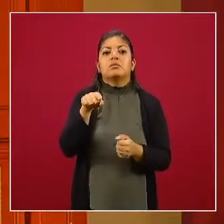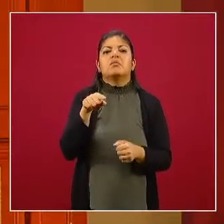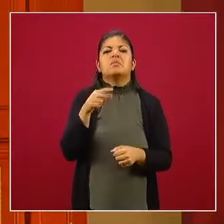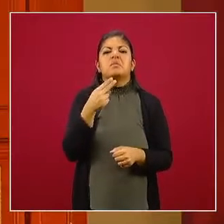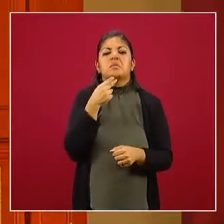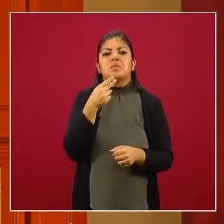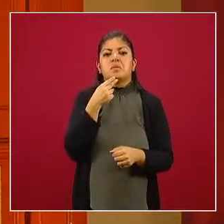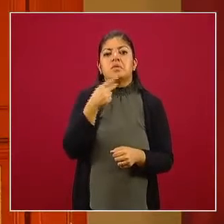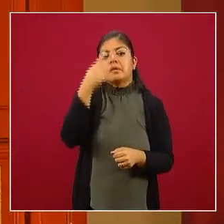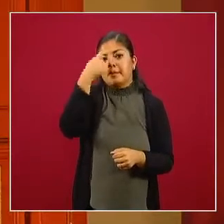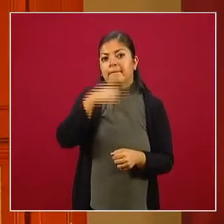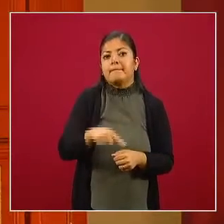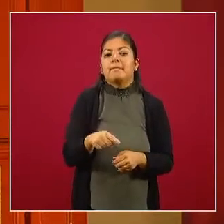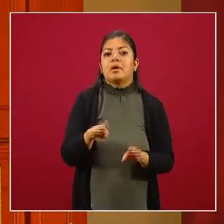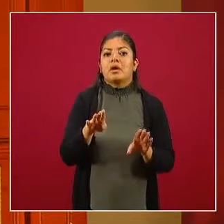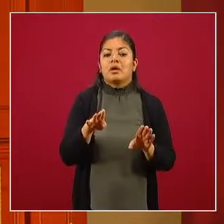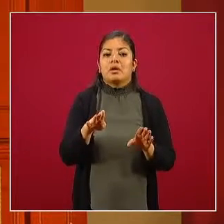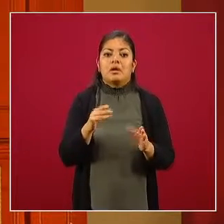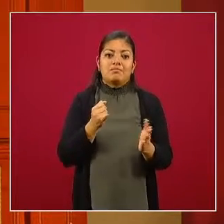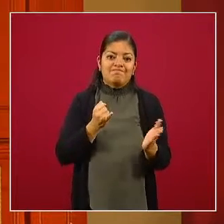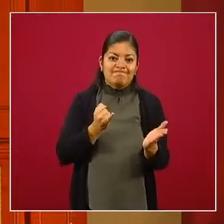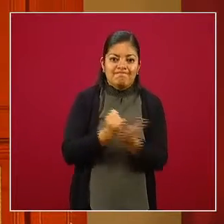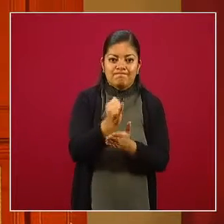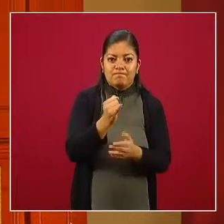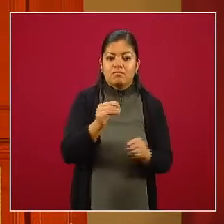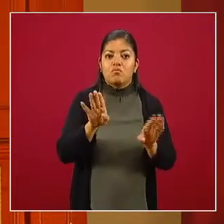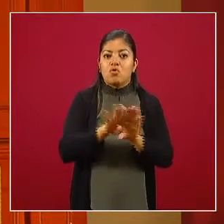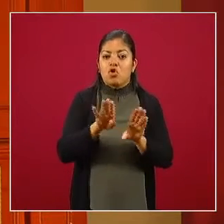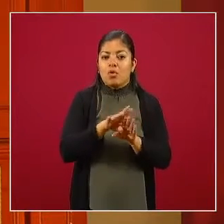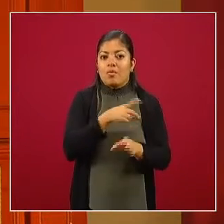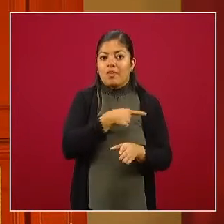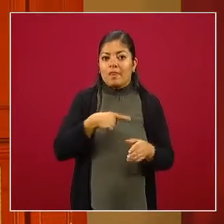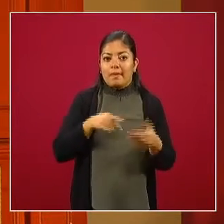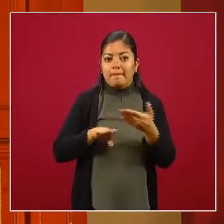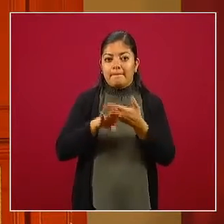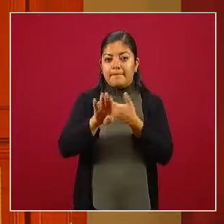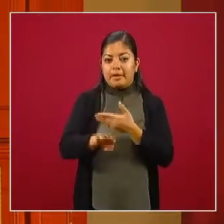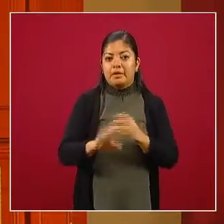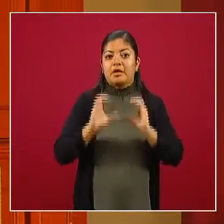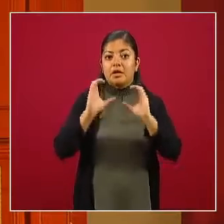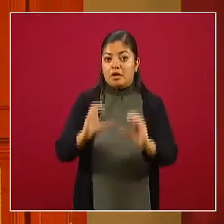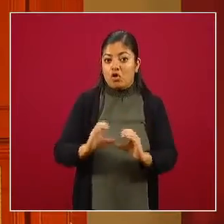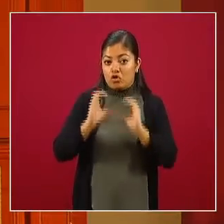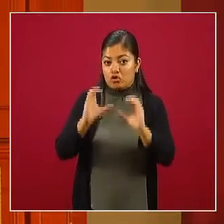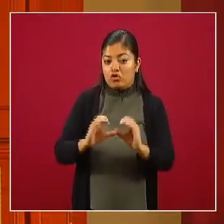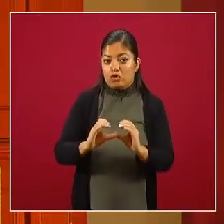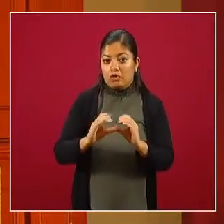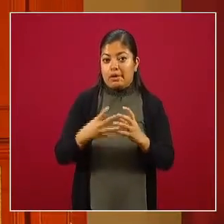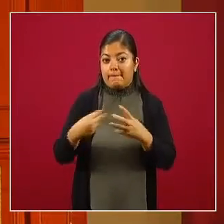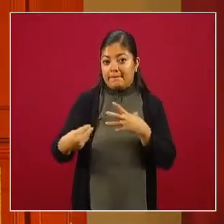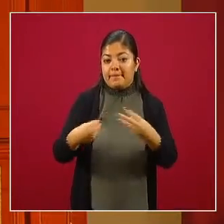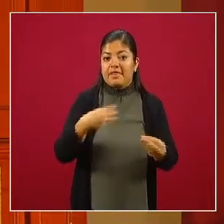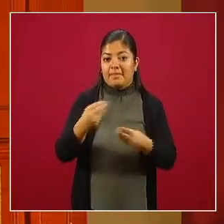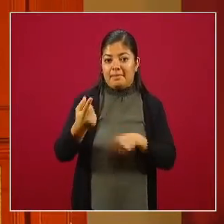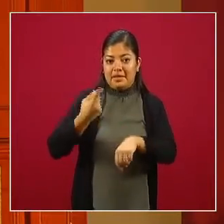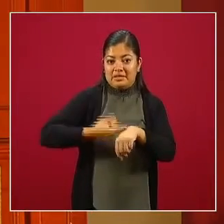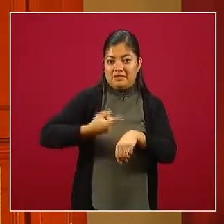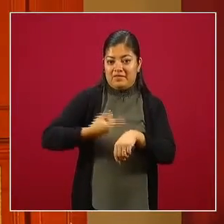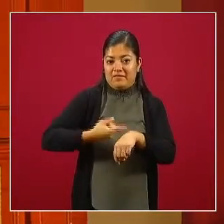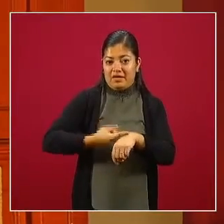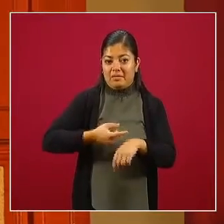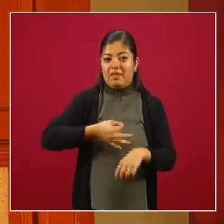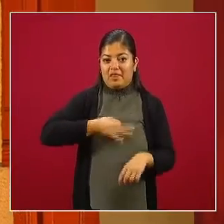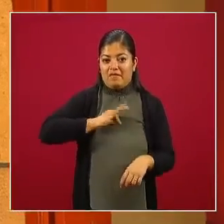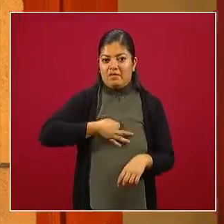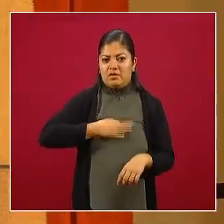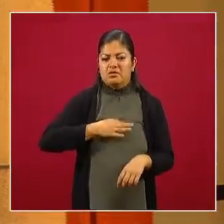decisiones útiles a la práctica de la prevención y control de las epidemias de enfermedades infecciosas.